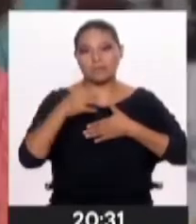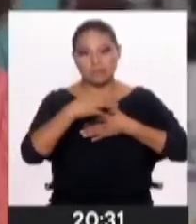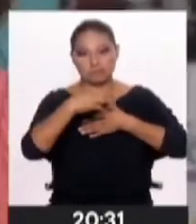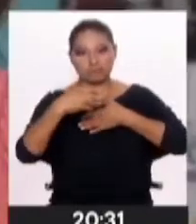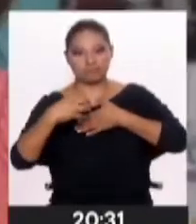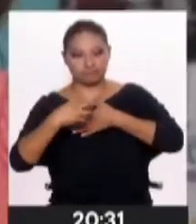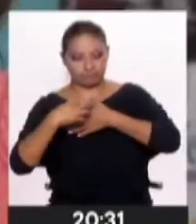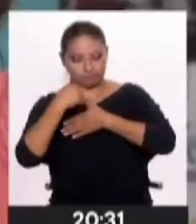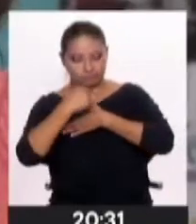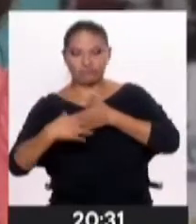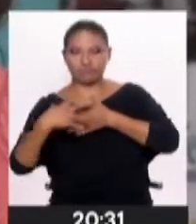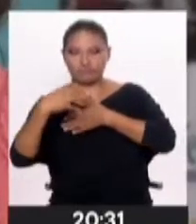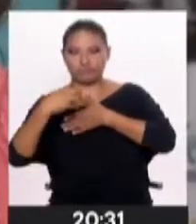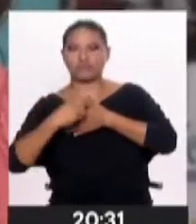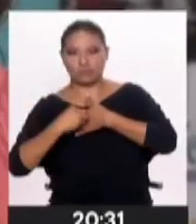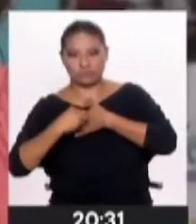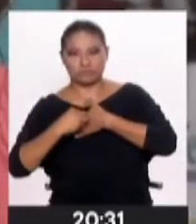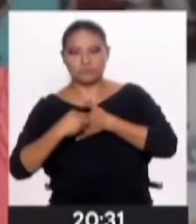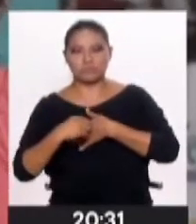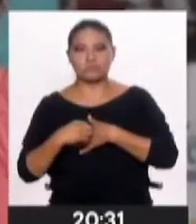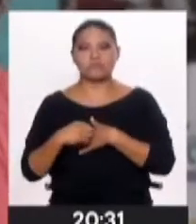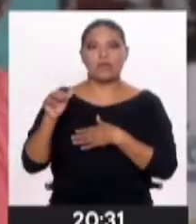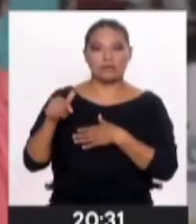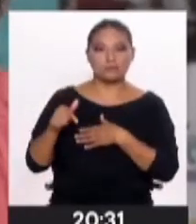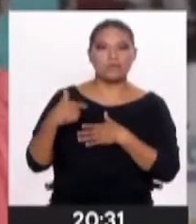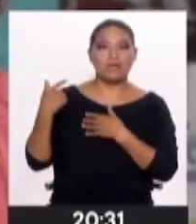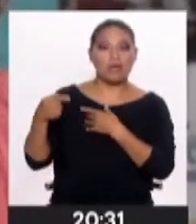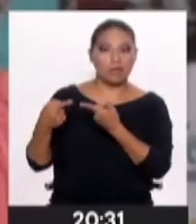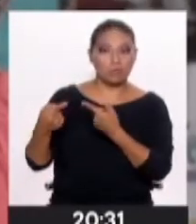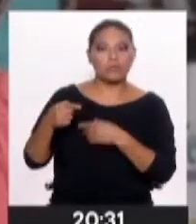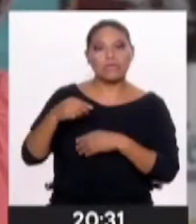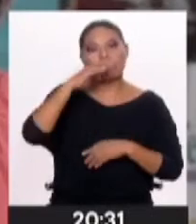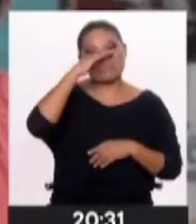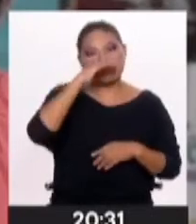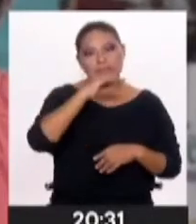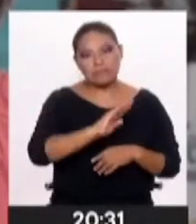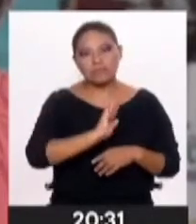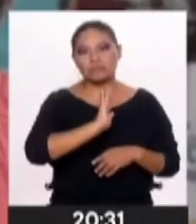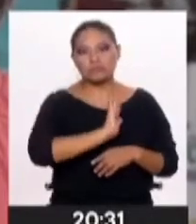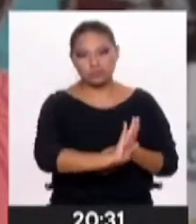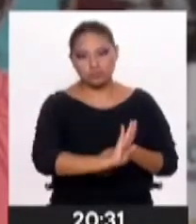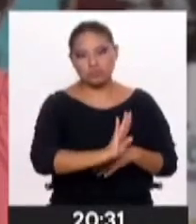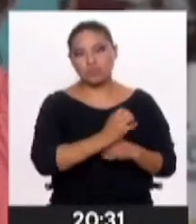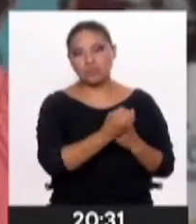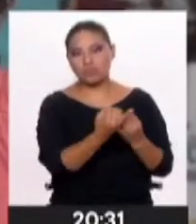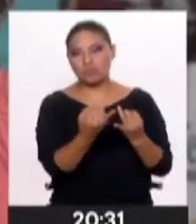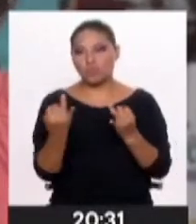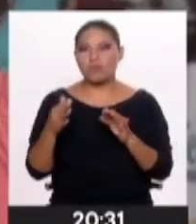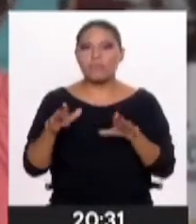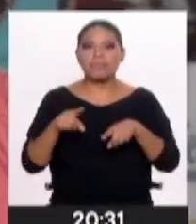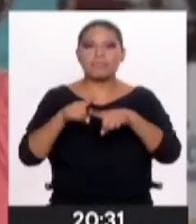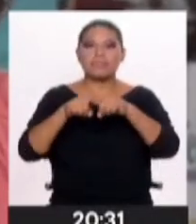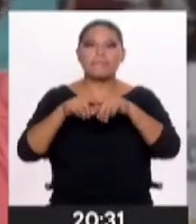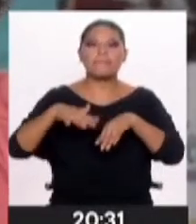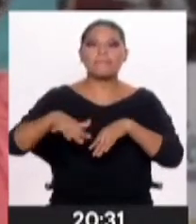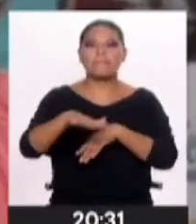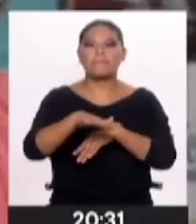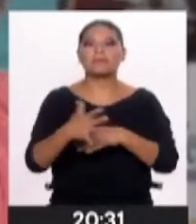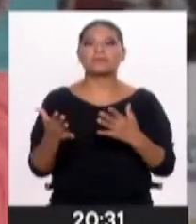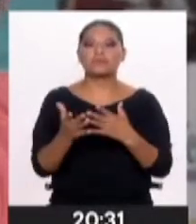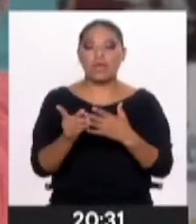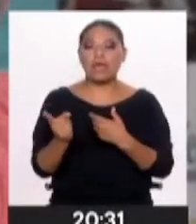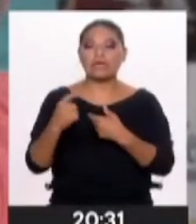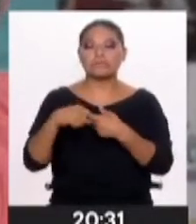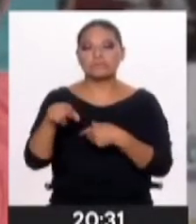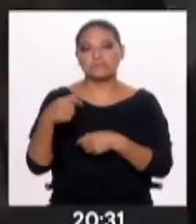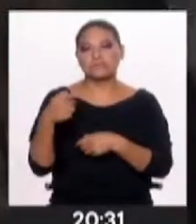evadir. Existen niños que, pese a la diversidad o a la realidad que atraviesan el país, cumplen roles como de